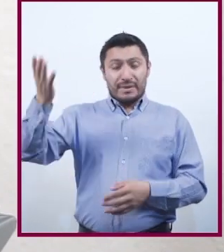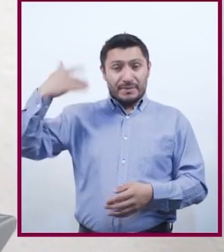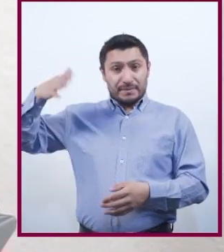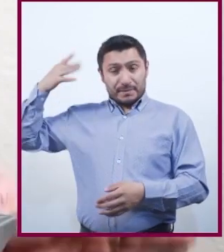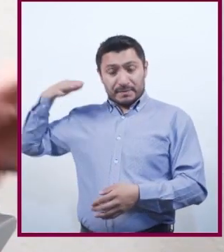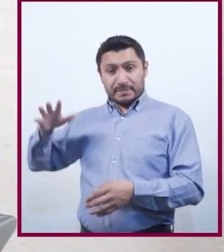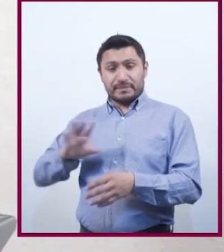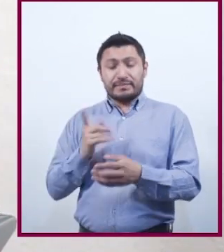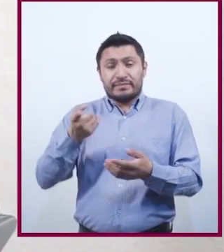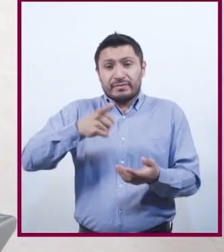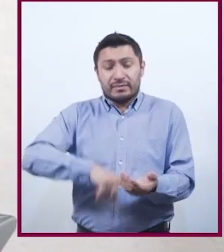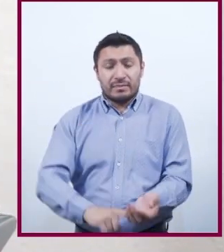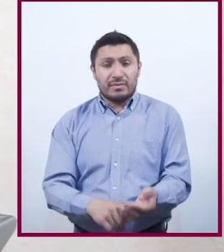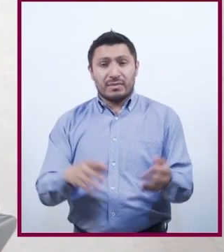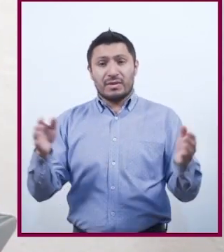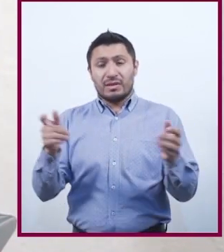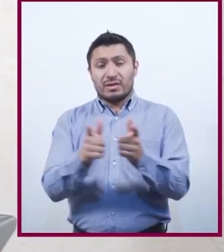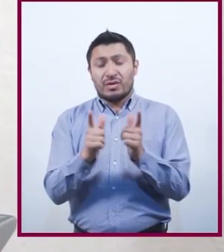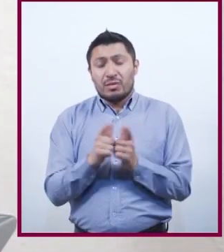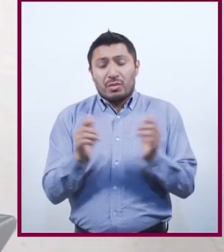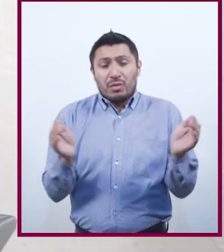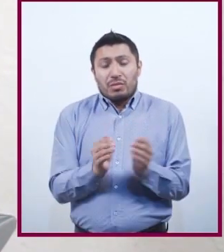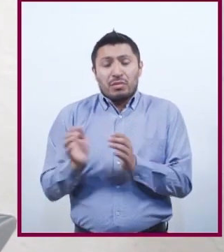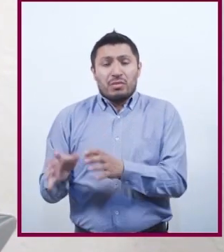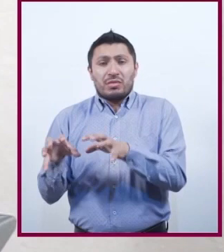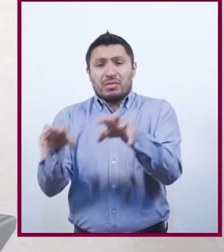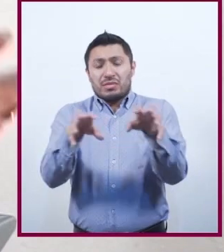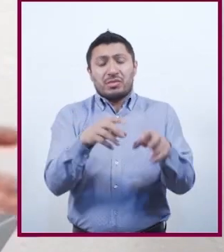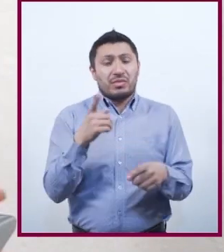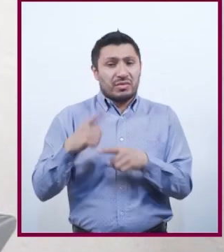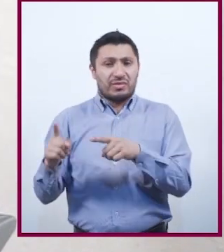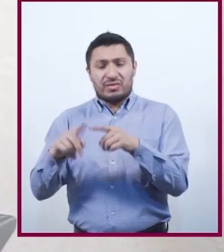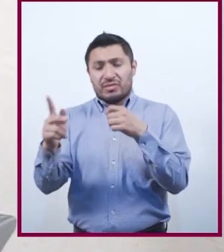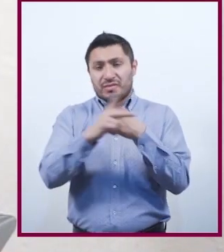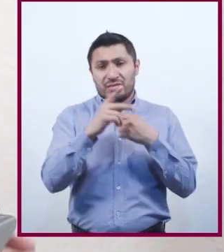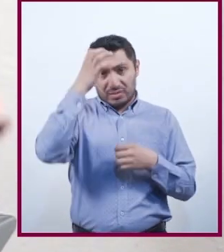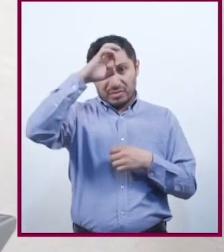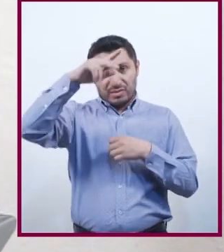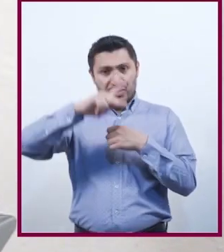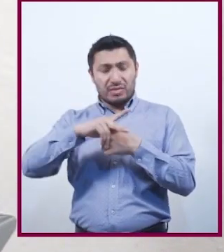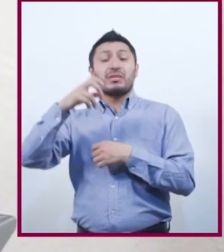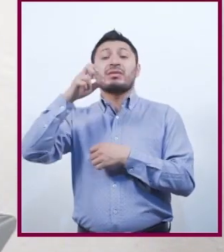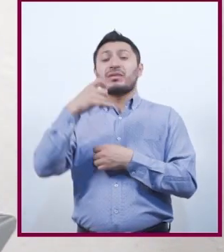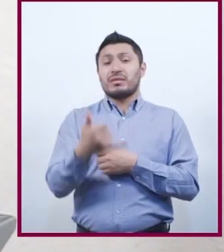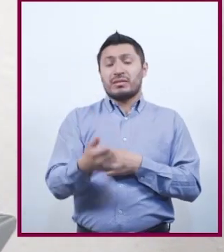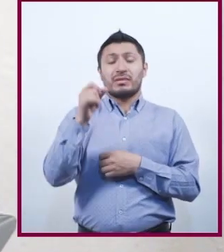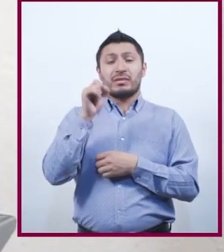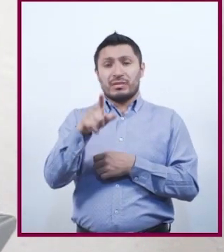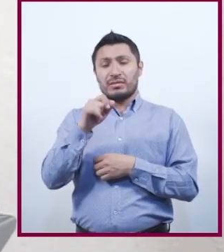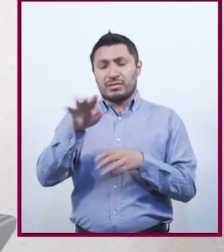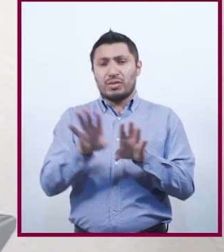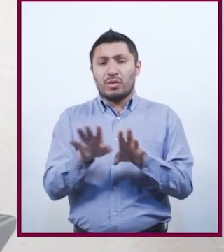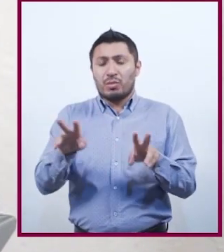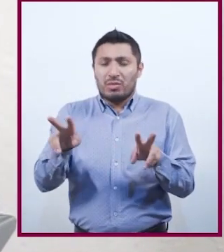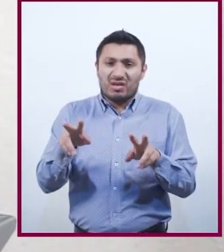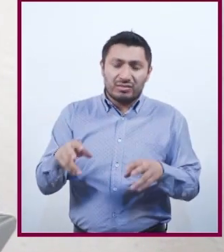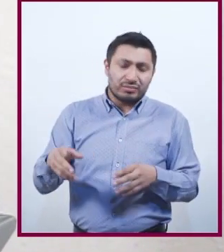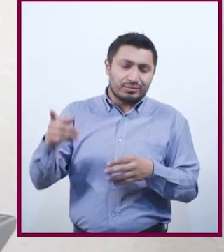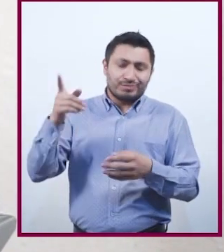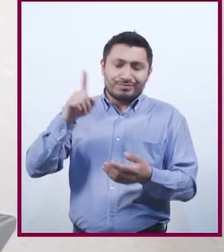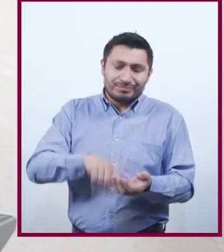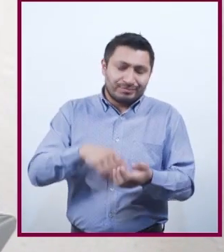mucho tiempo formaban parte de minorías en diferentes regiones y países de Europa, y que incluso habían sido víctimas de